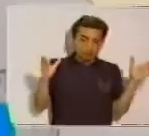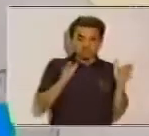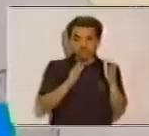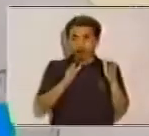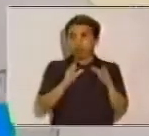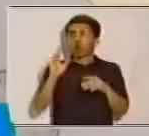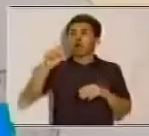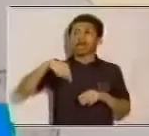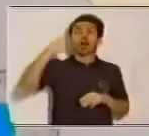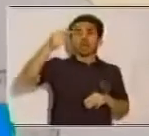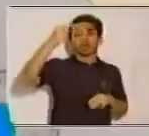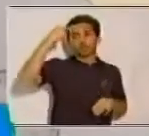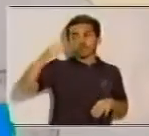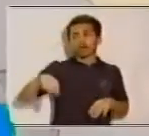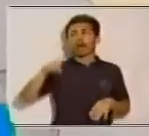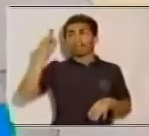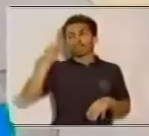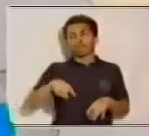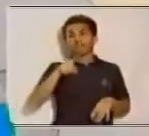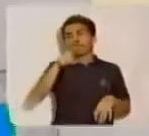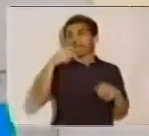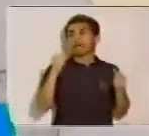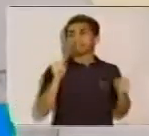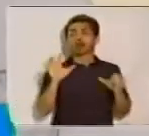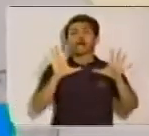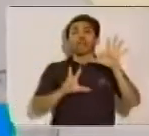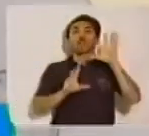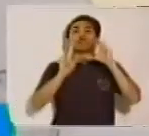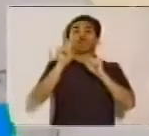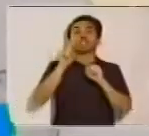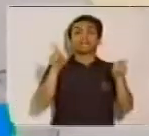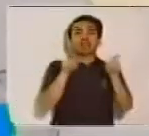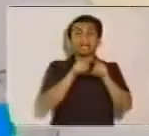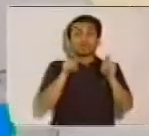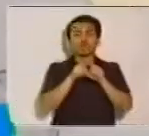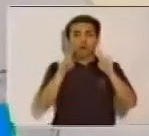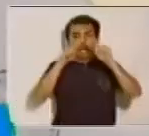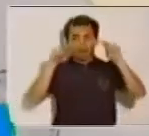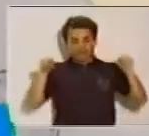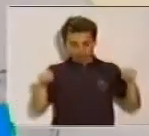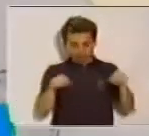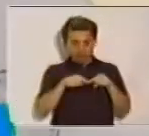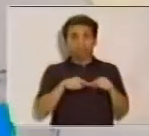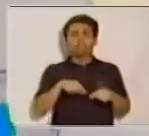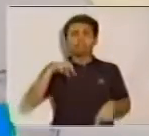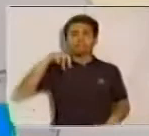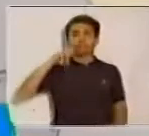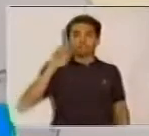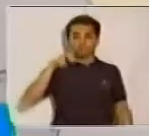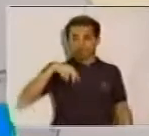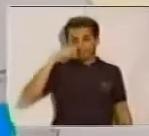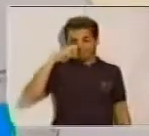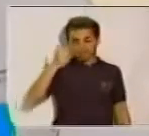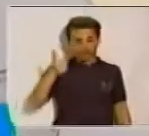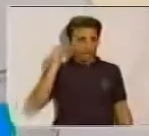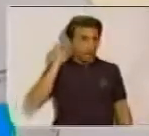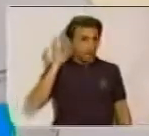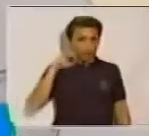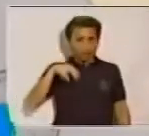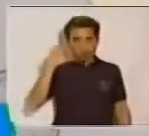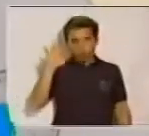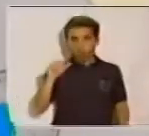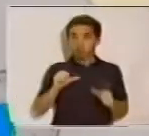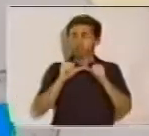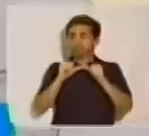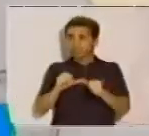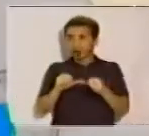tengan dibujados, trazados, 12 de esos pentágonos, por favor, ¿sí? Porque seguiremos trabajando